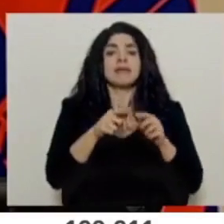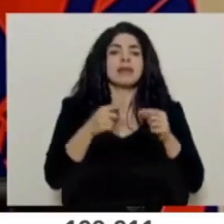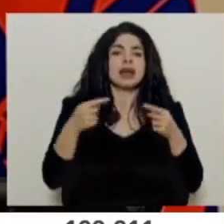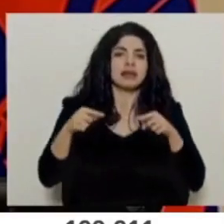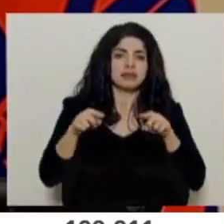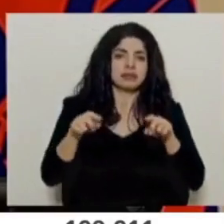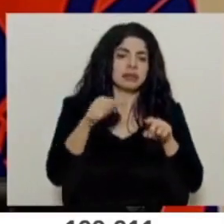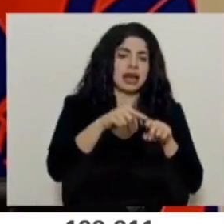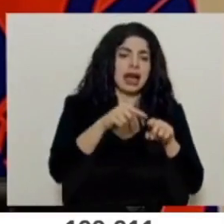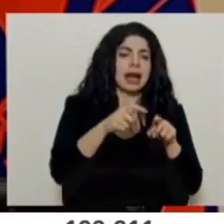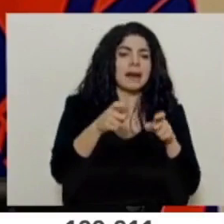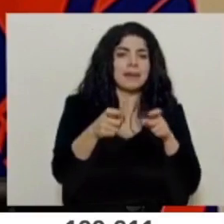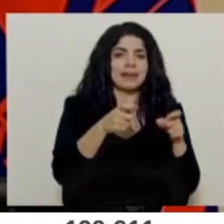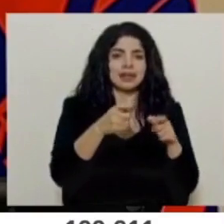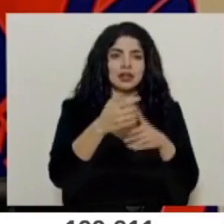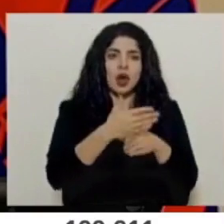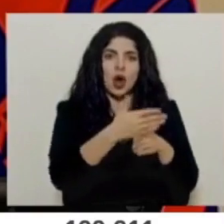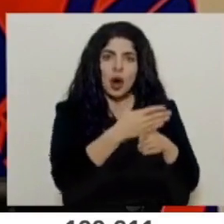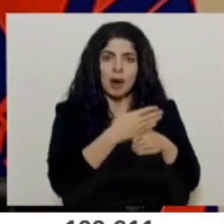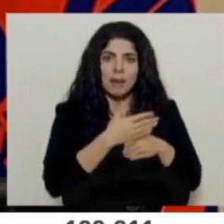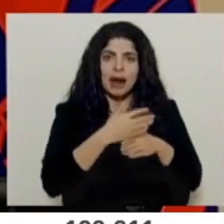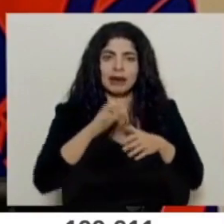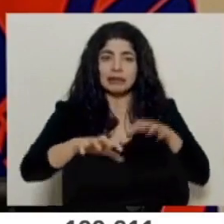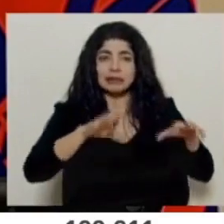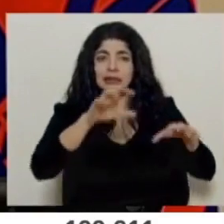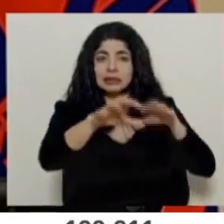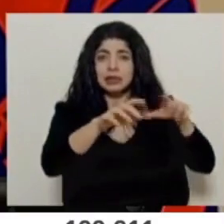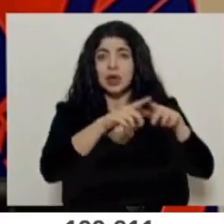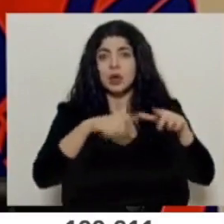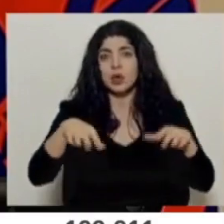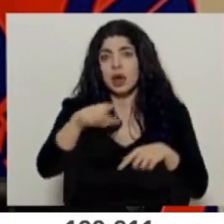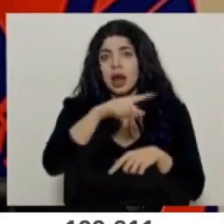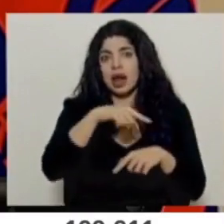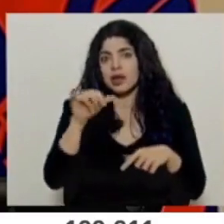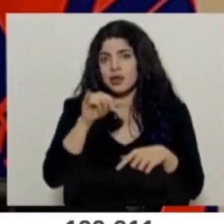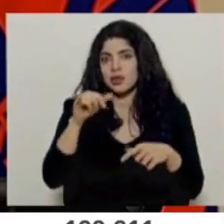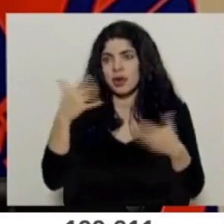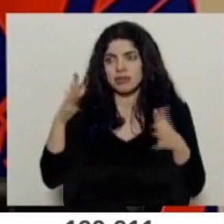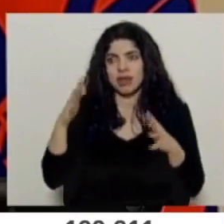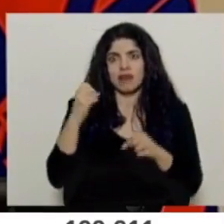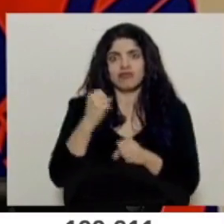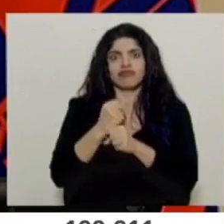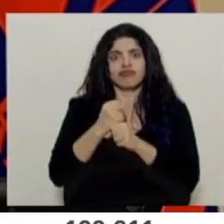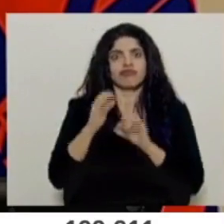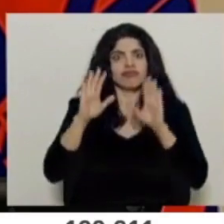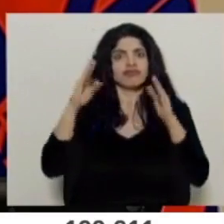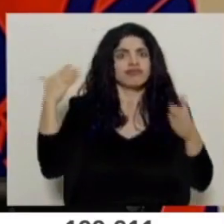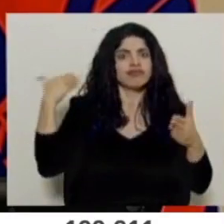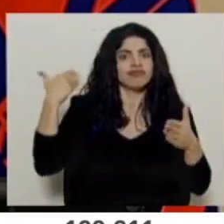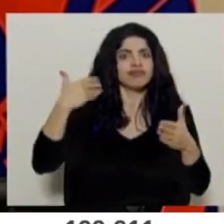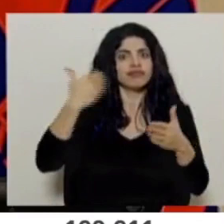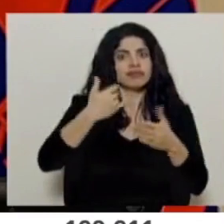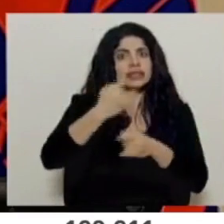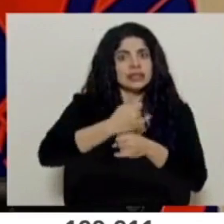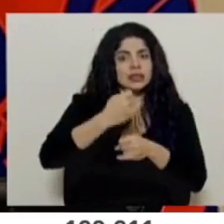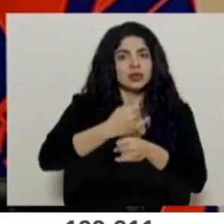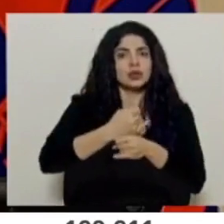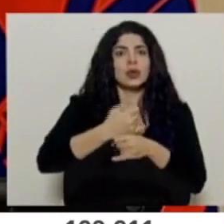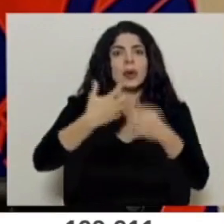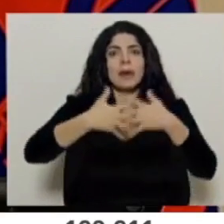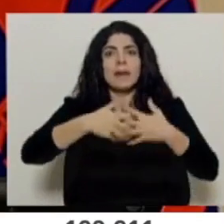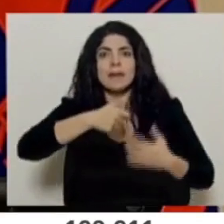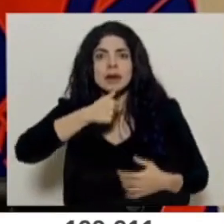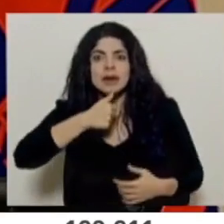gestión compartida en los territorios con ese gran trabajo que han venido desarrollando todas las instituciones, la